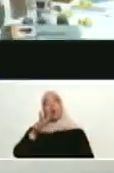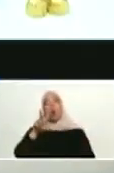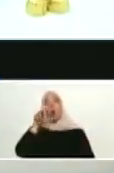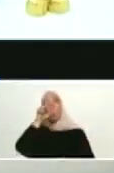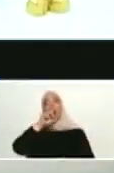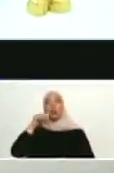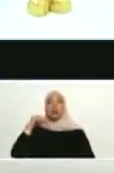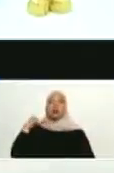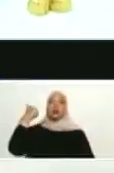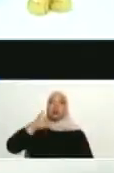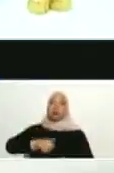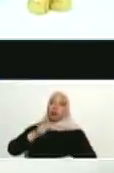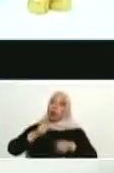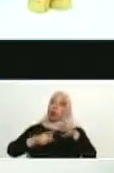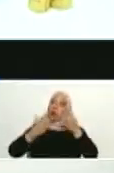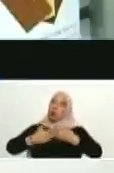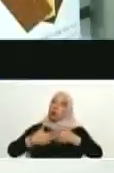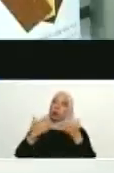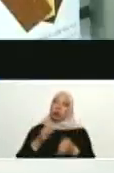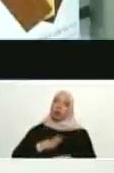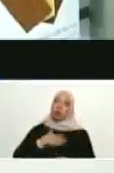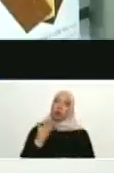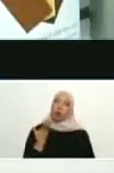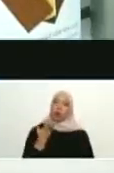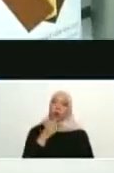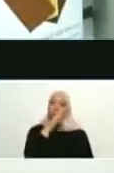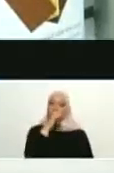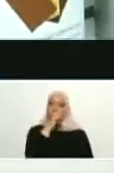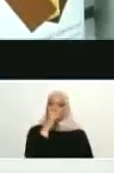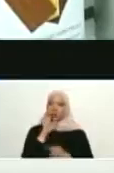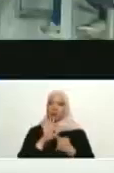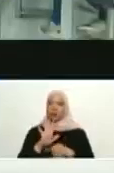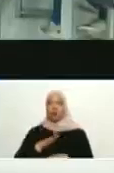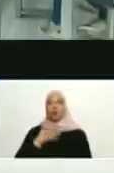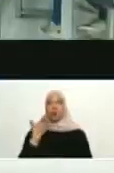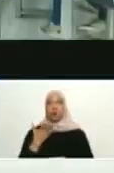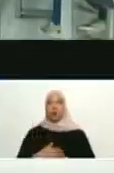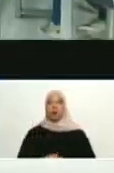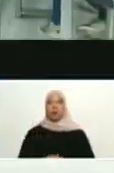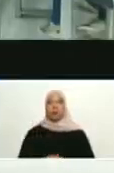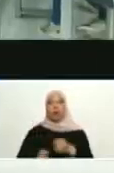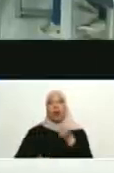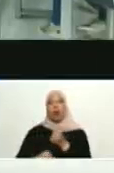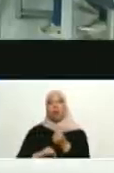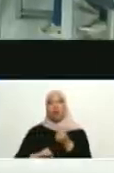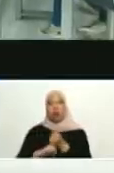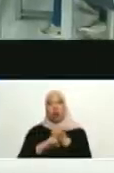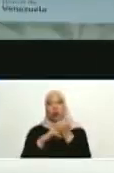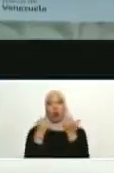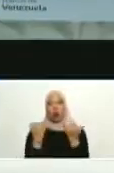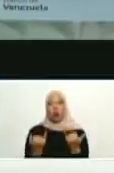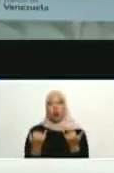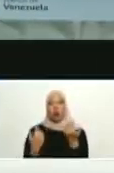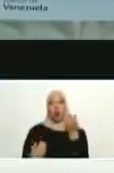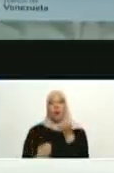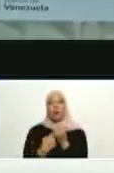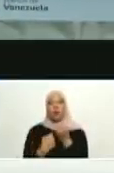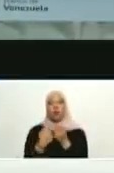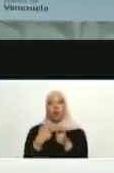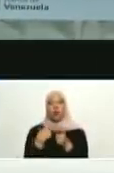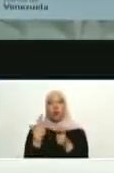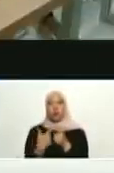Atrévanse. Se atrevieron y sí se puede. Se demostró que sí se puede. Y hay que apoyar. Y para apoyarlos entonces, bueno,